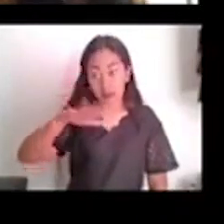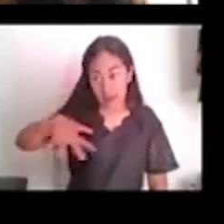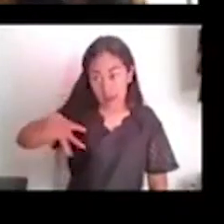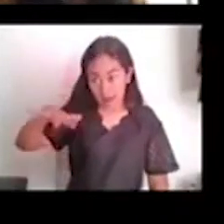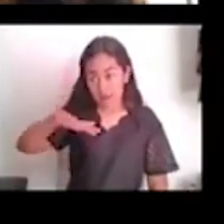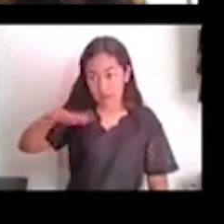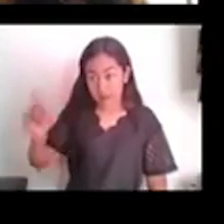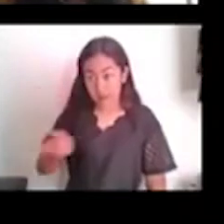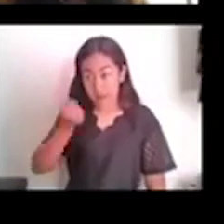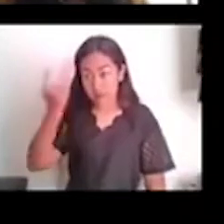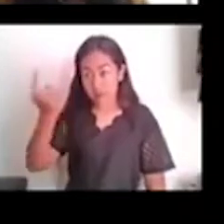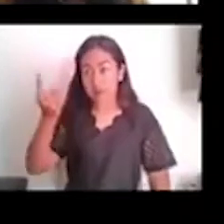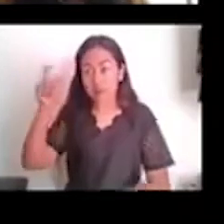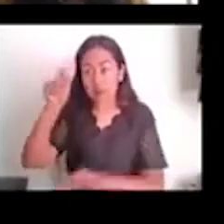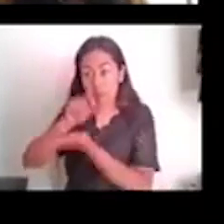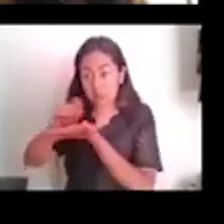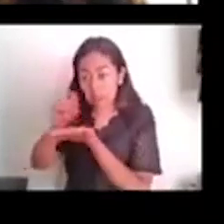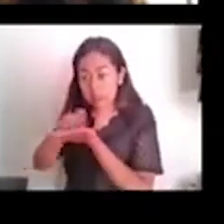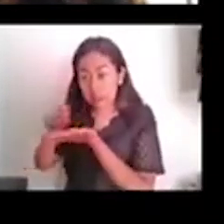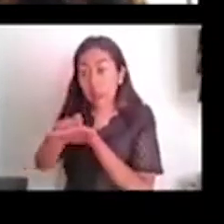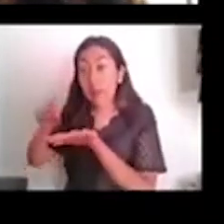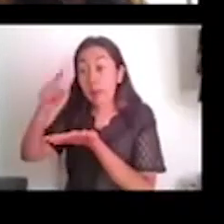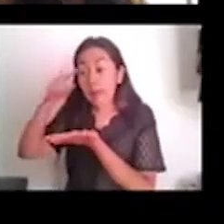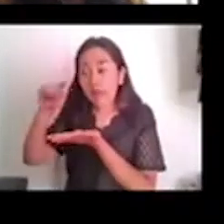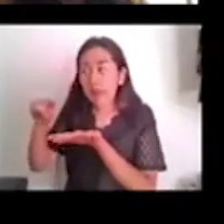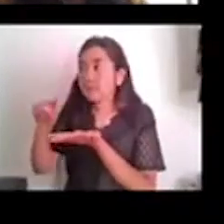ha sido enfocar las continuidades,